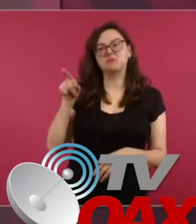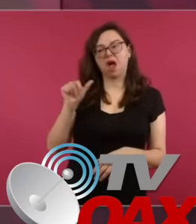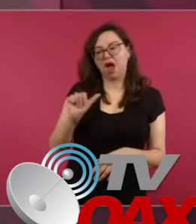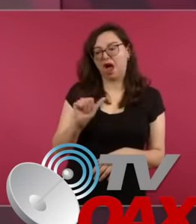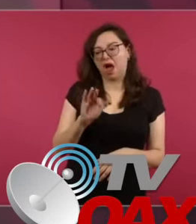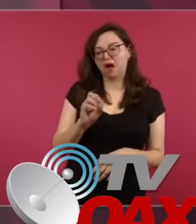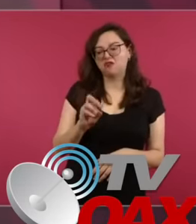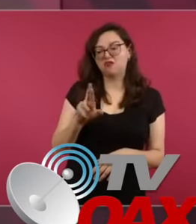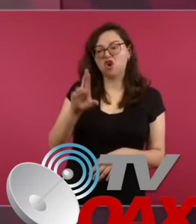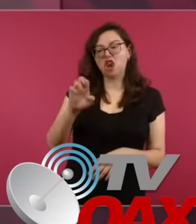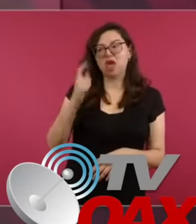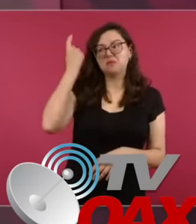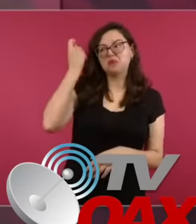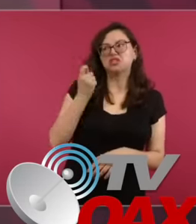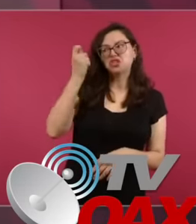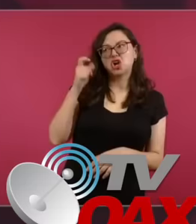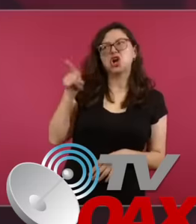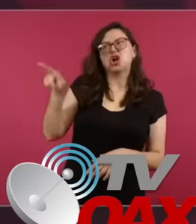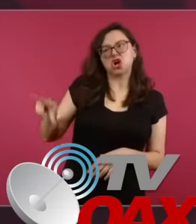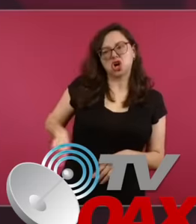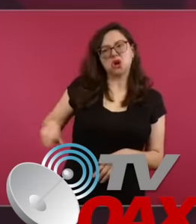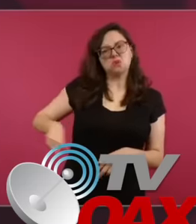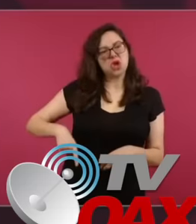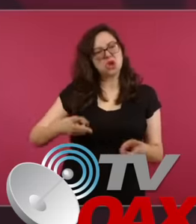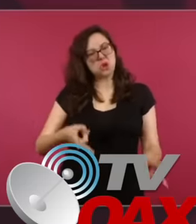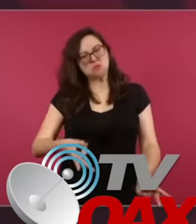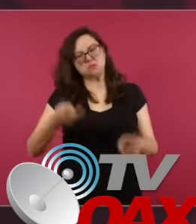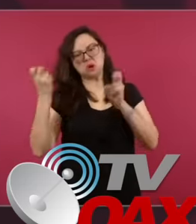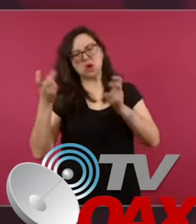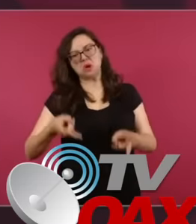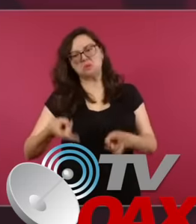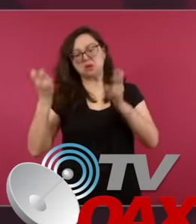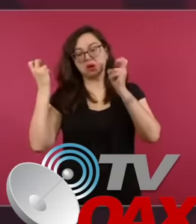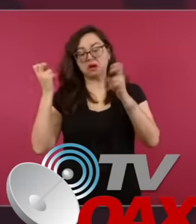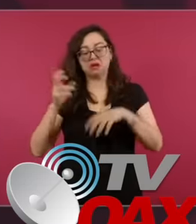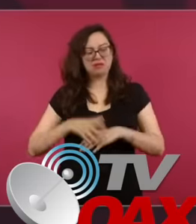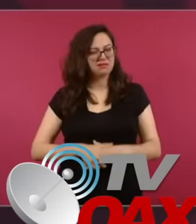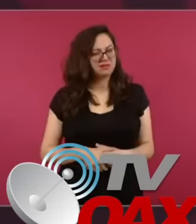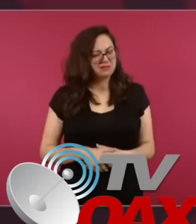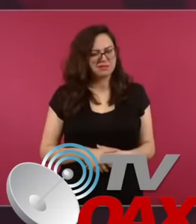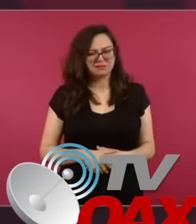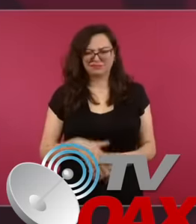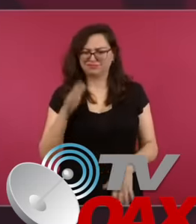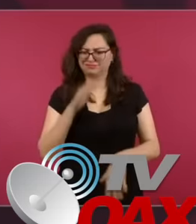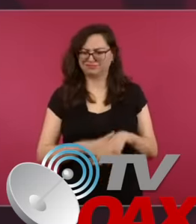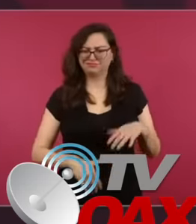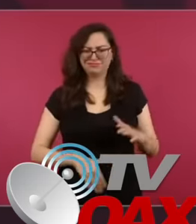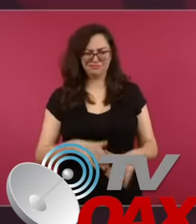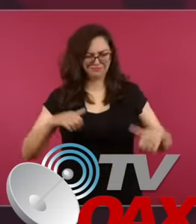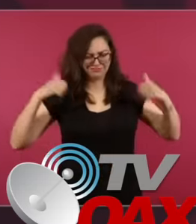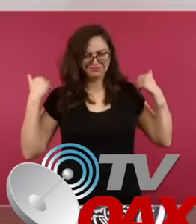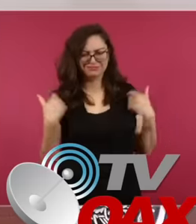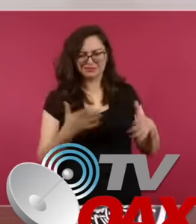las pensiones. Ahora sí que, como dicen los jóvenes, zafo.